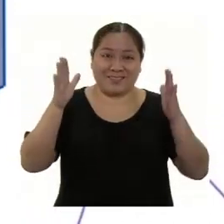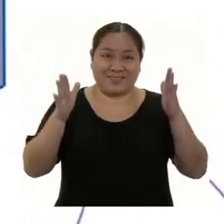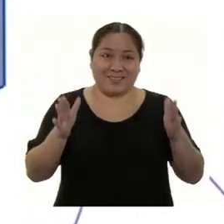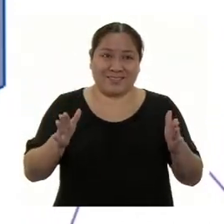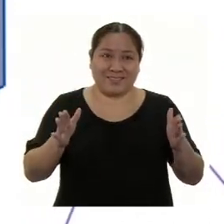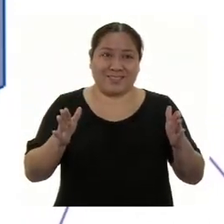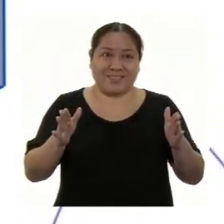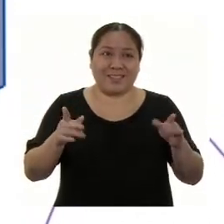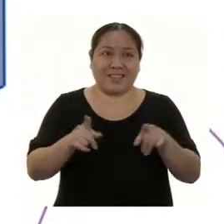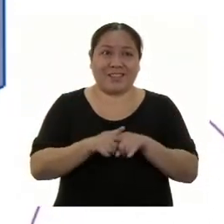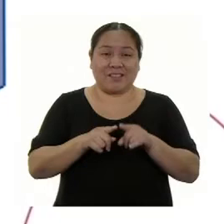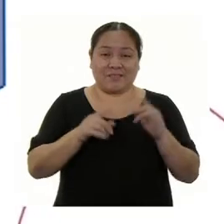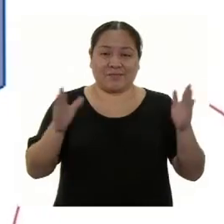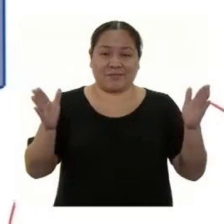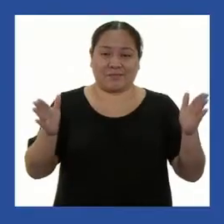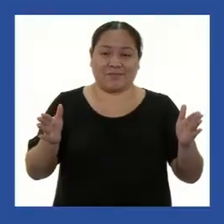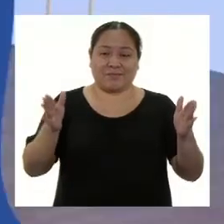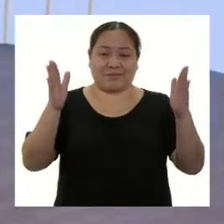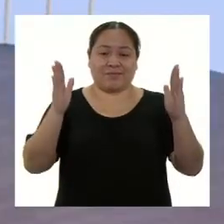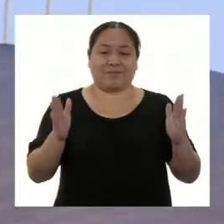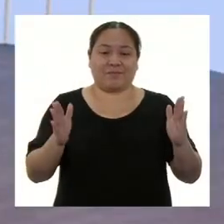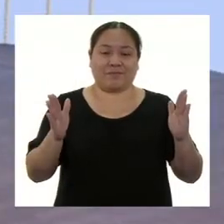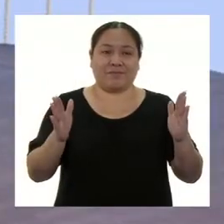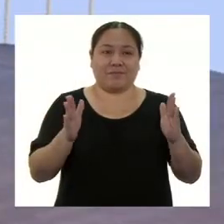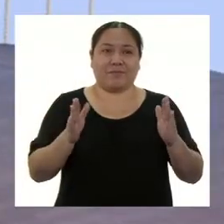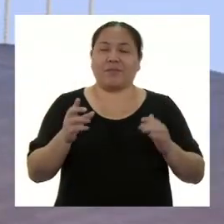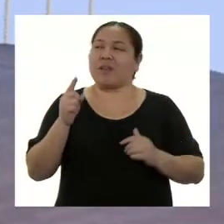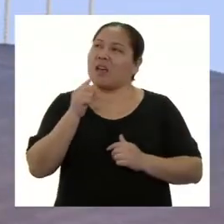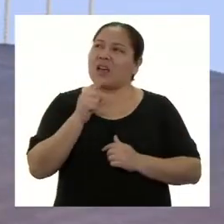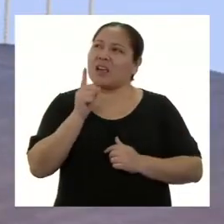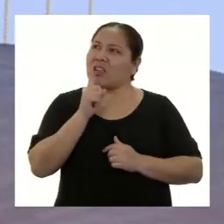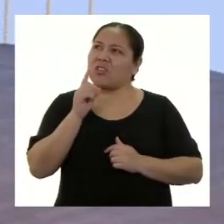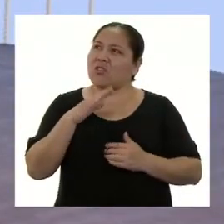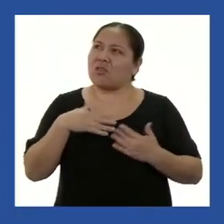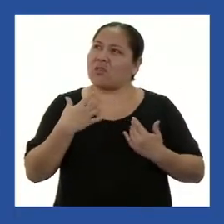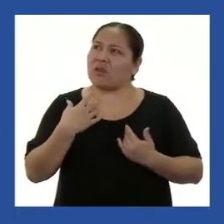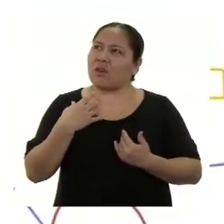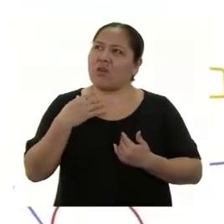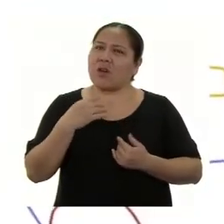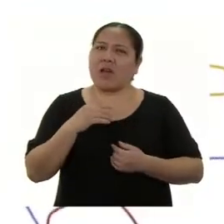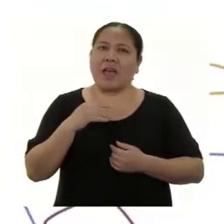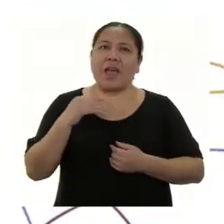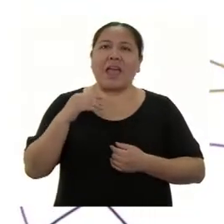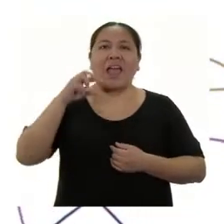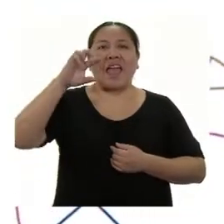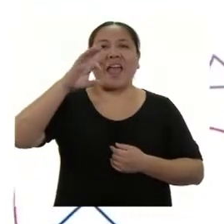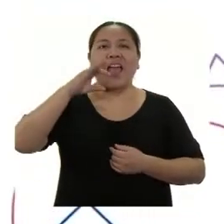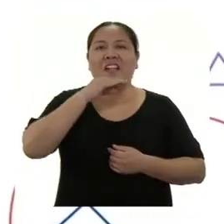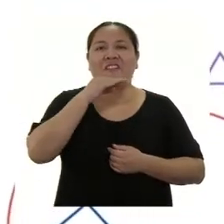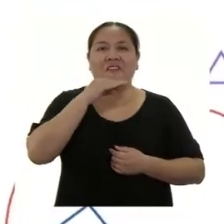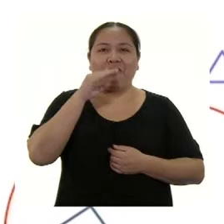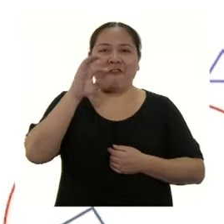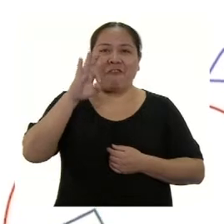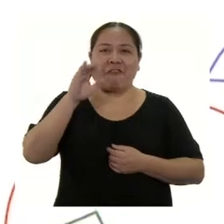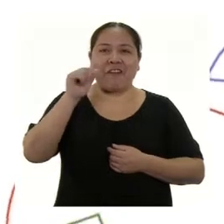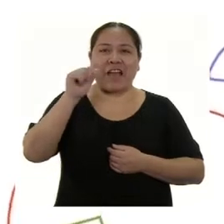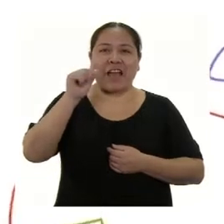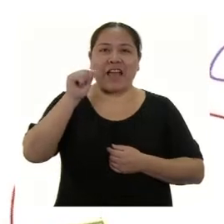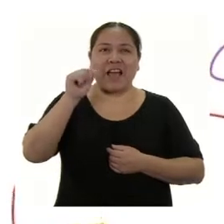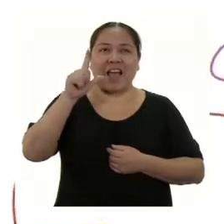son congruentes y paralelas. Pero aquí no veo el falso techo. Muy buena observación,